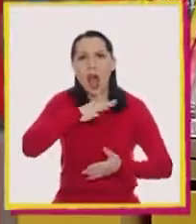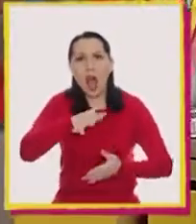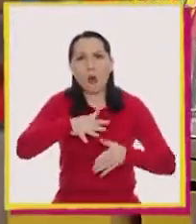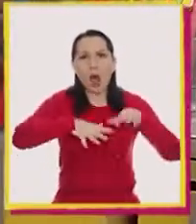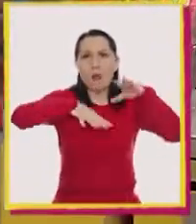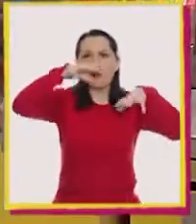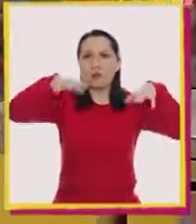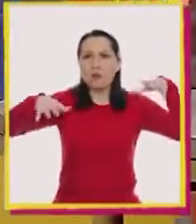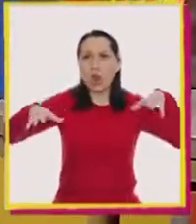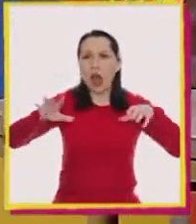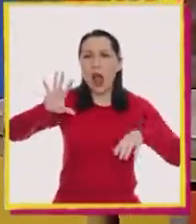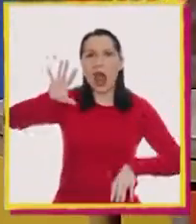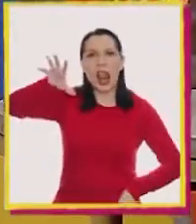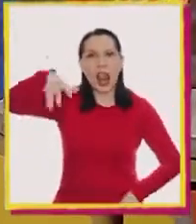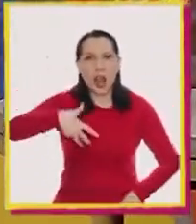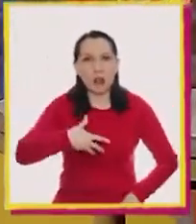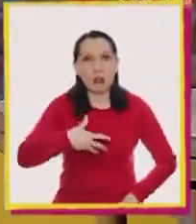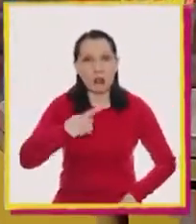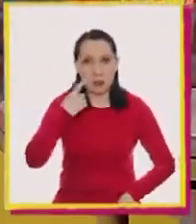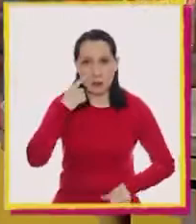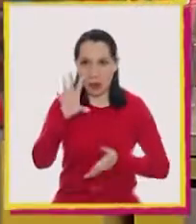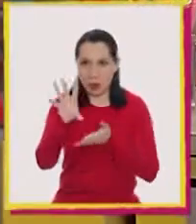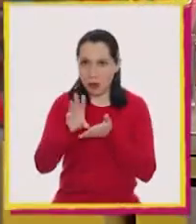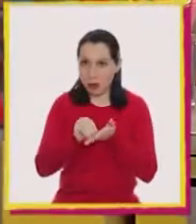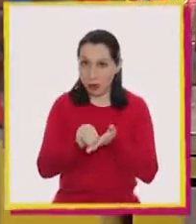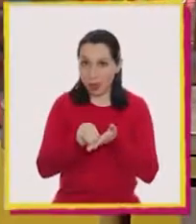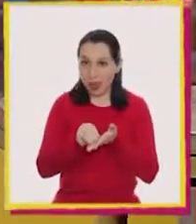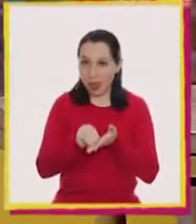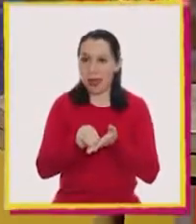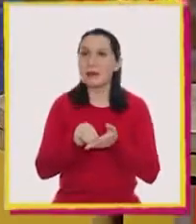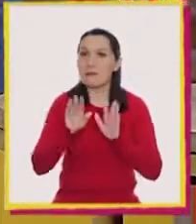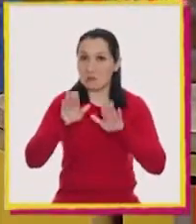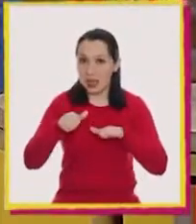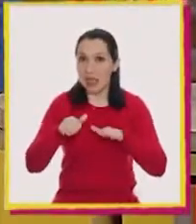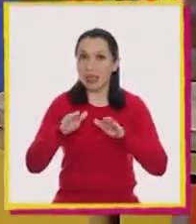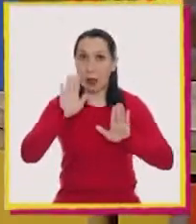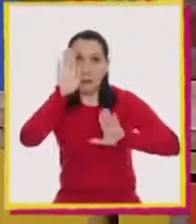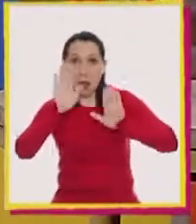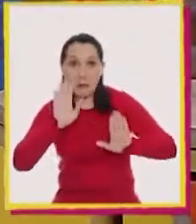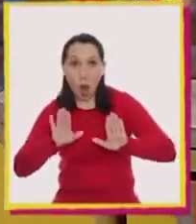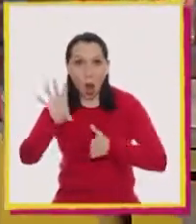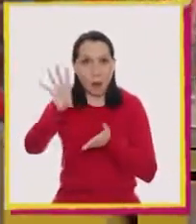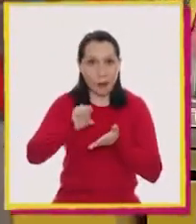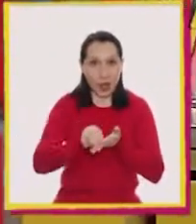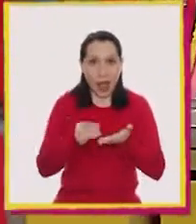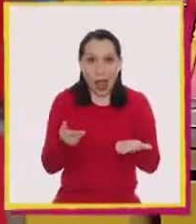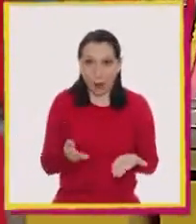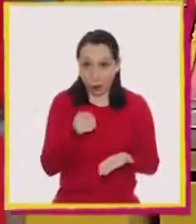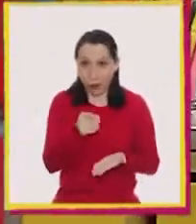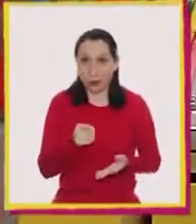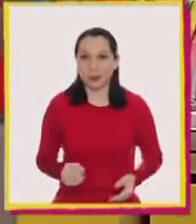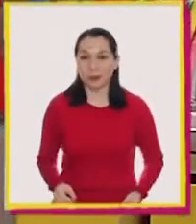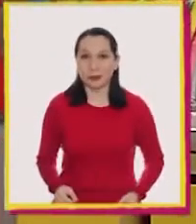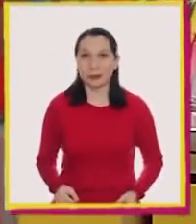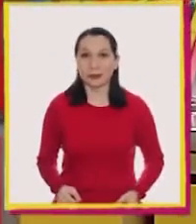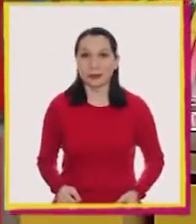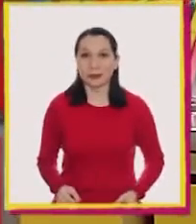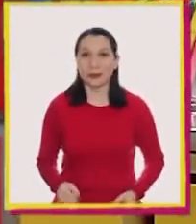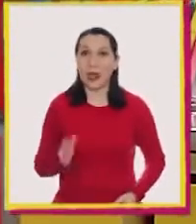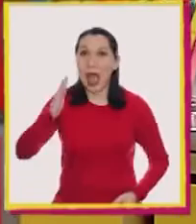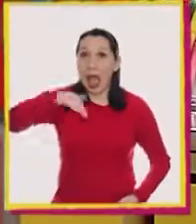agua, montaña y león. ¿Preparados para representarlo con mímicas?